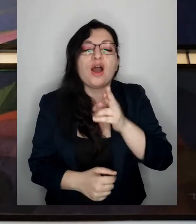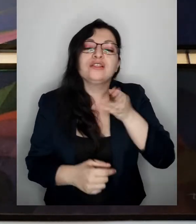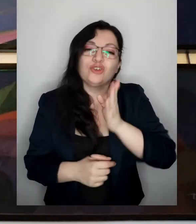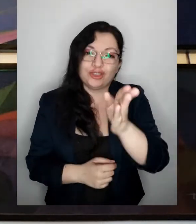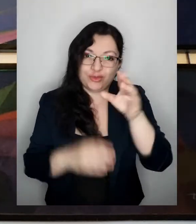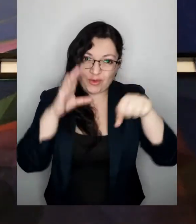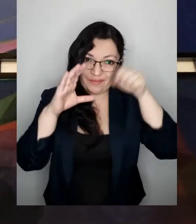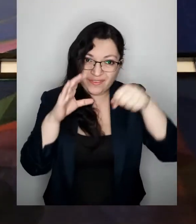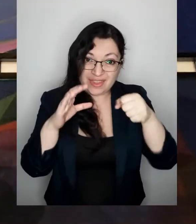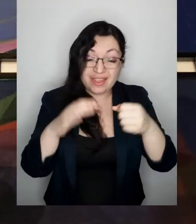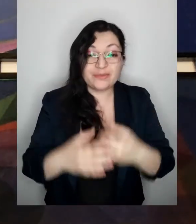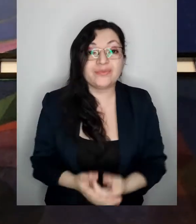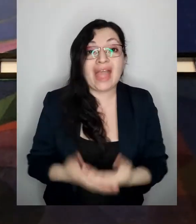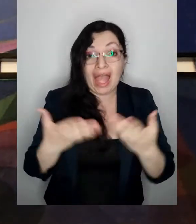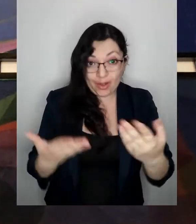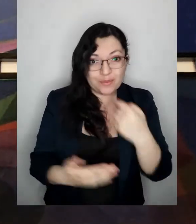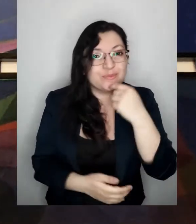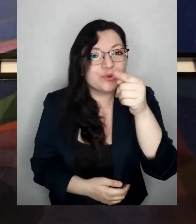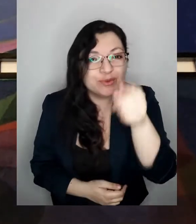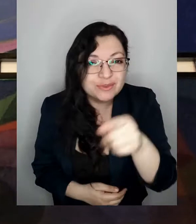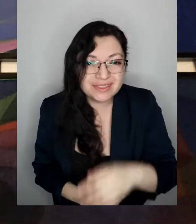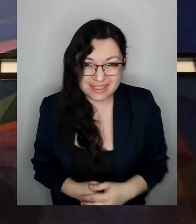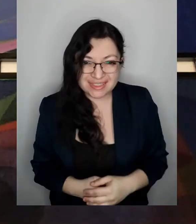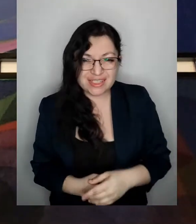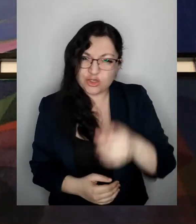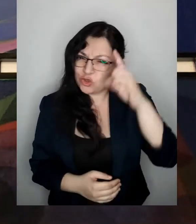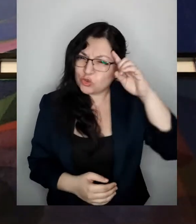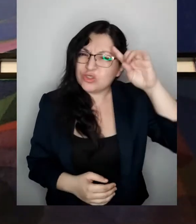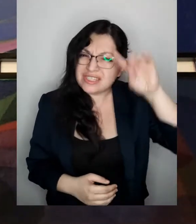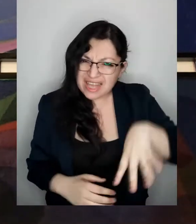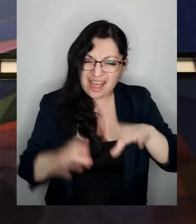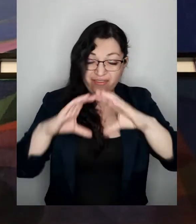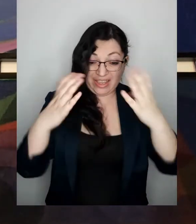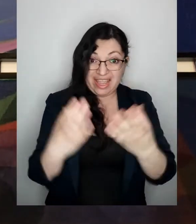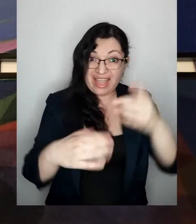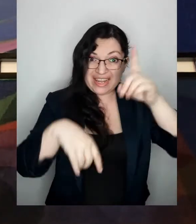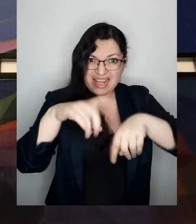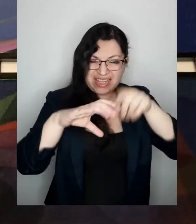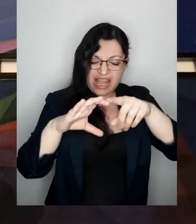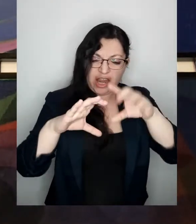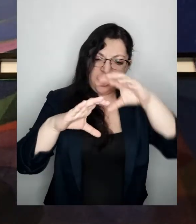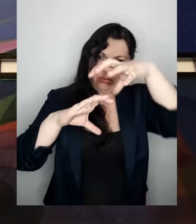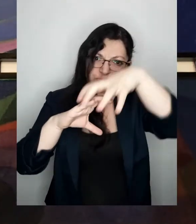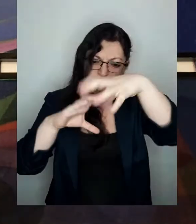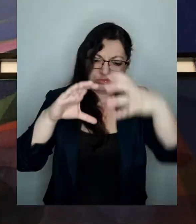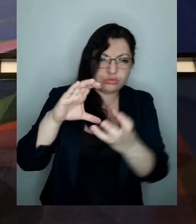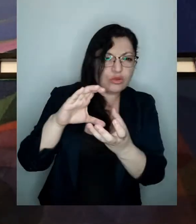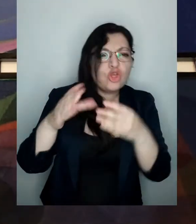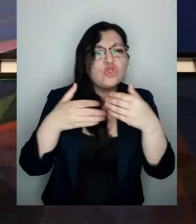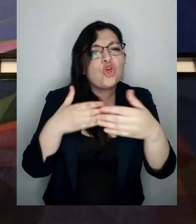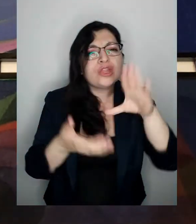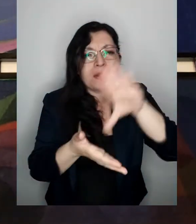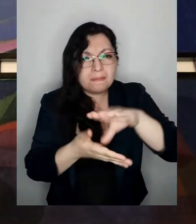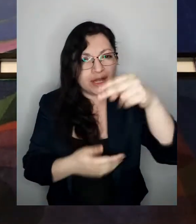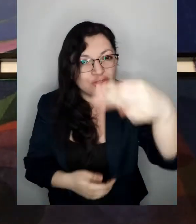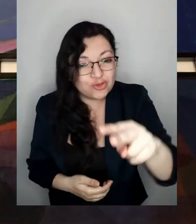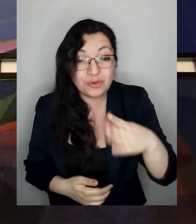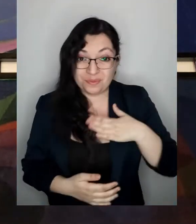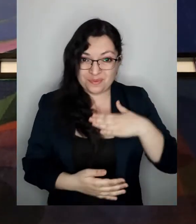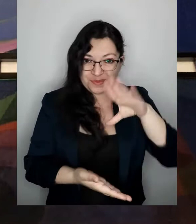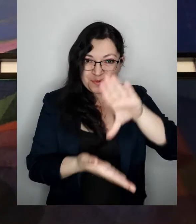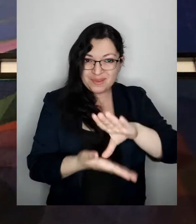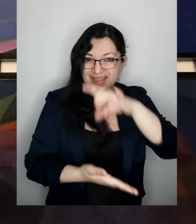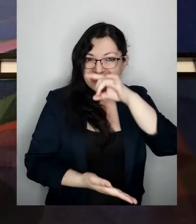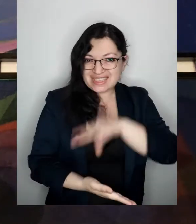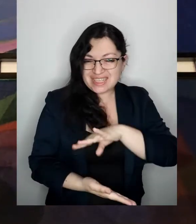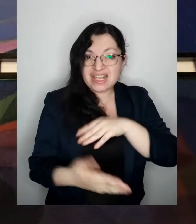continúes ahora tengo una pregunta para ti ¿sabes en qué hemisferio de la tierra está tu país? mi país es